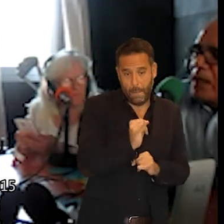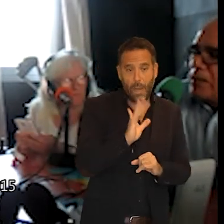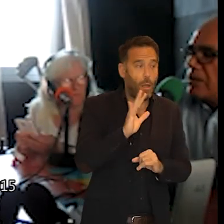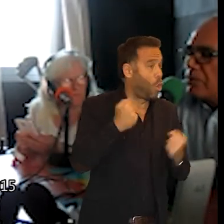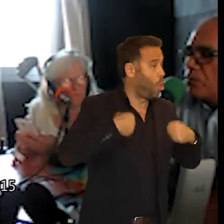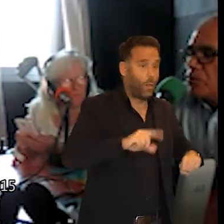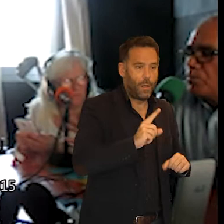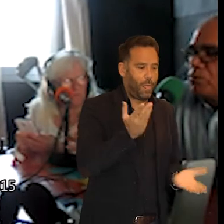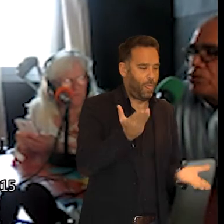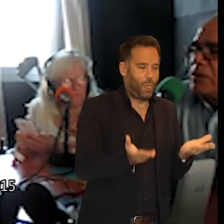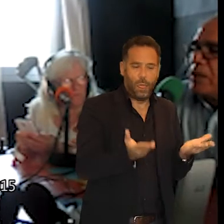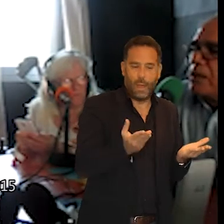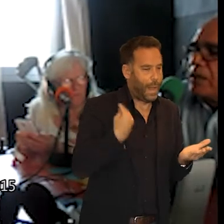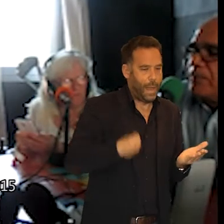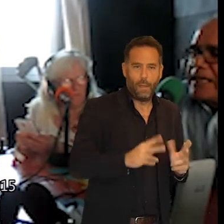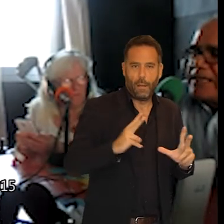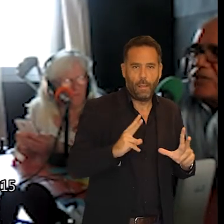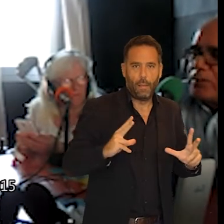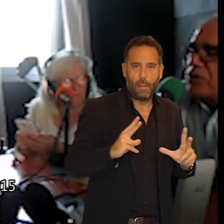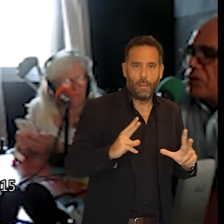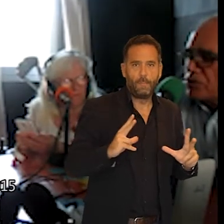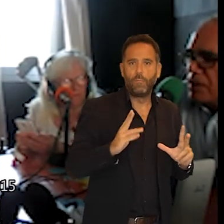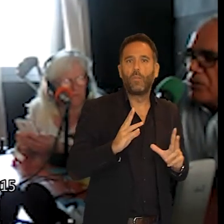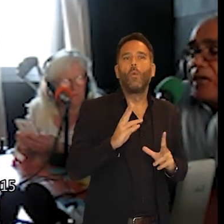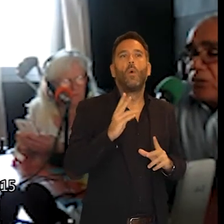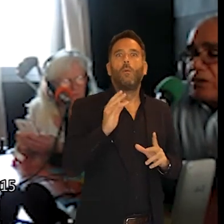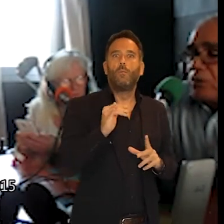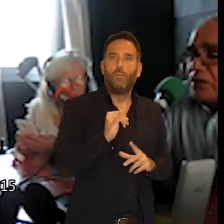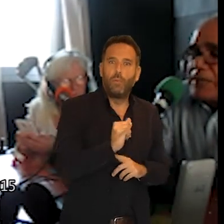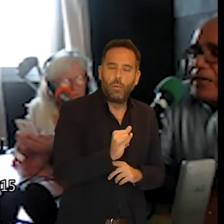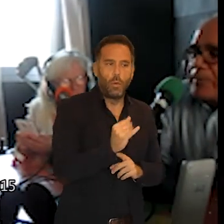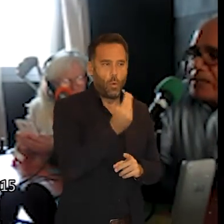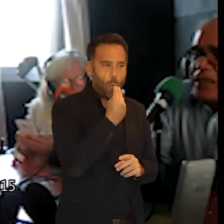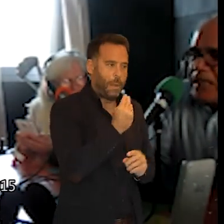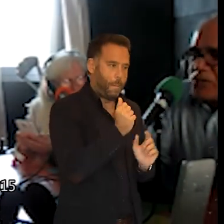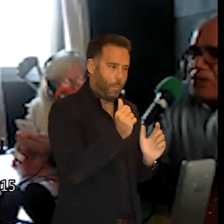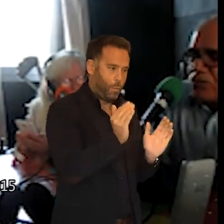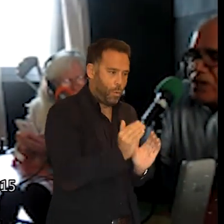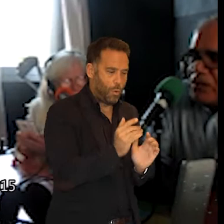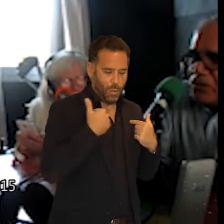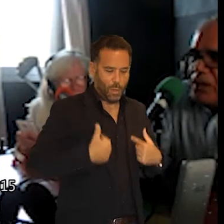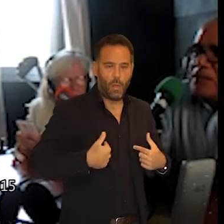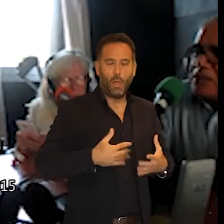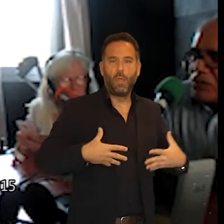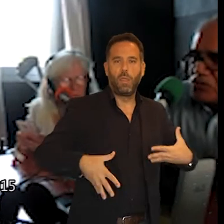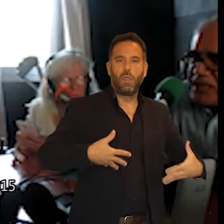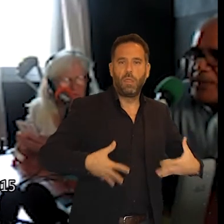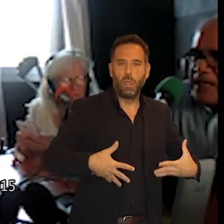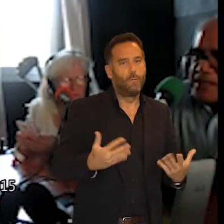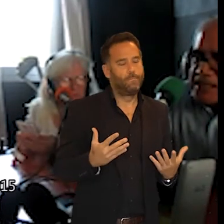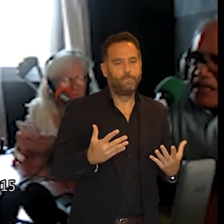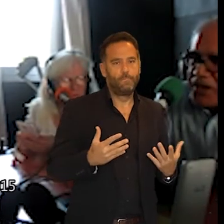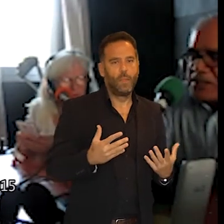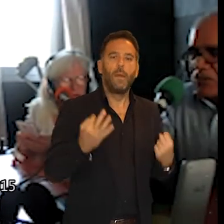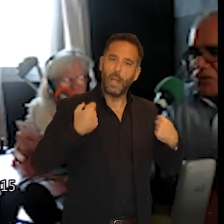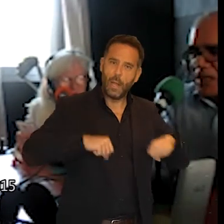no compensa. Claro. Entonces, porque si tú pierdes peso, porque haces una dieta bien, las carnes se aflojan. Entonces, todo es un círculo.